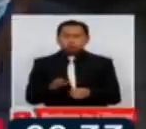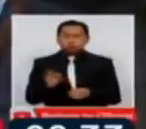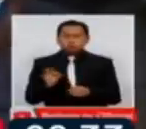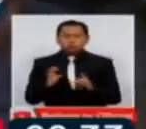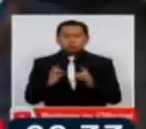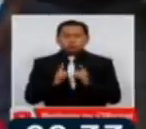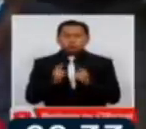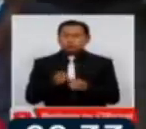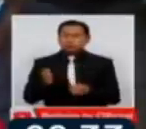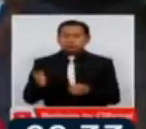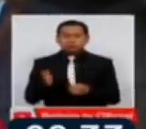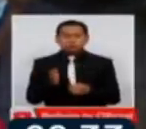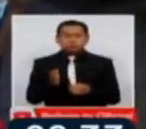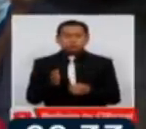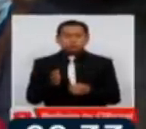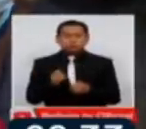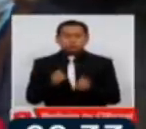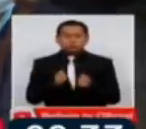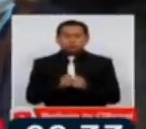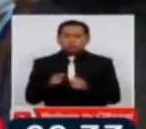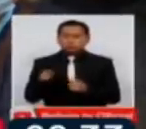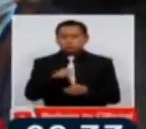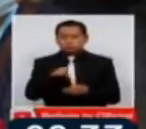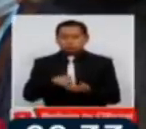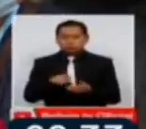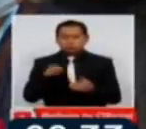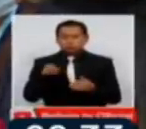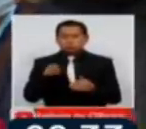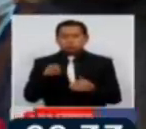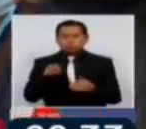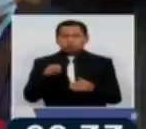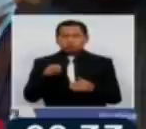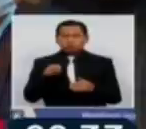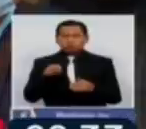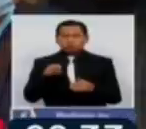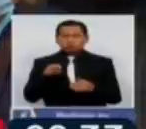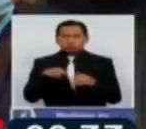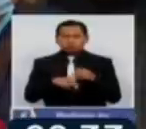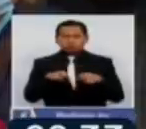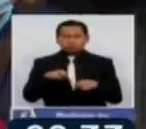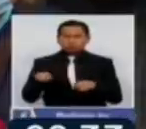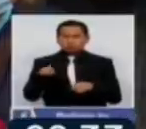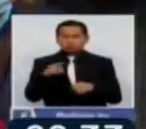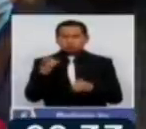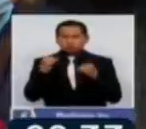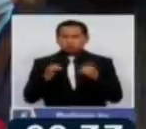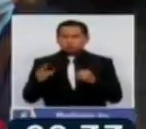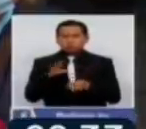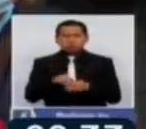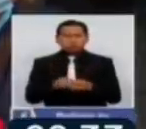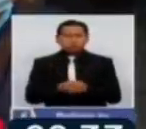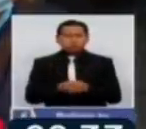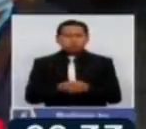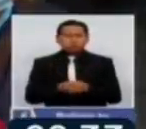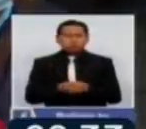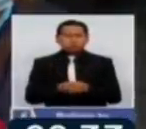departamentos, caminando los parques, las plazas, los mercados, recogiendo inquietudes,